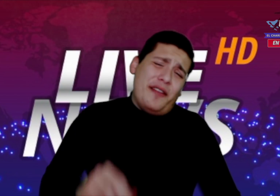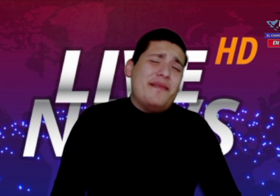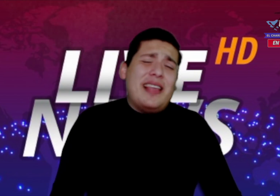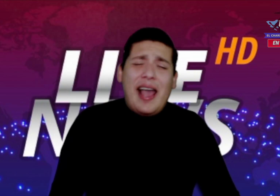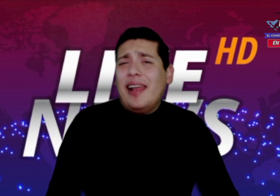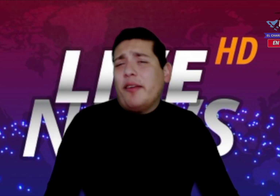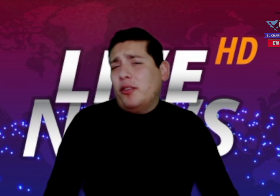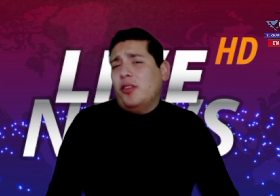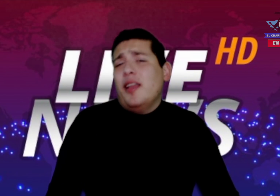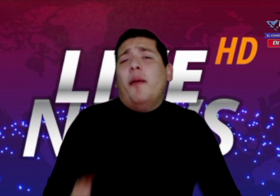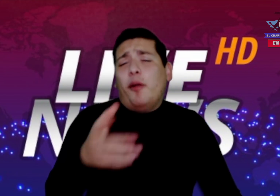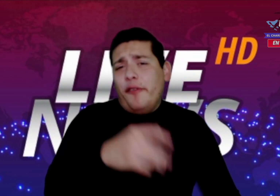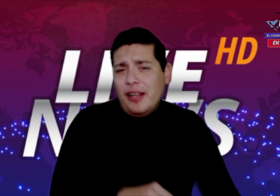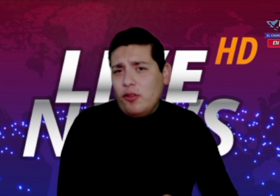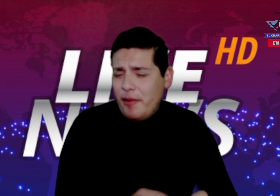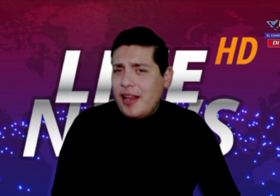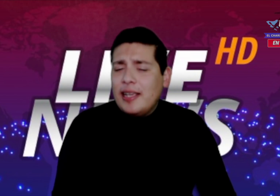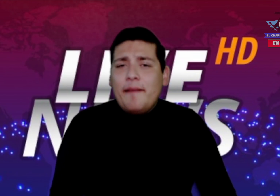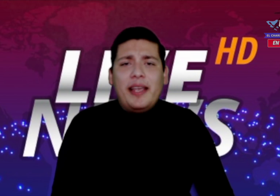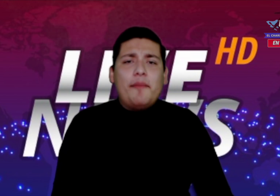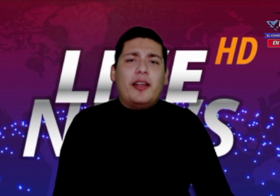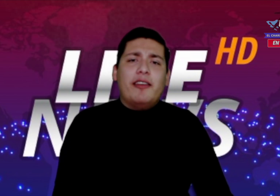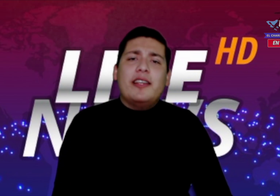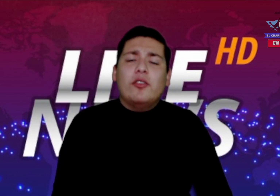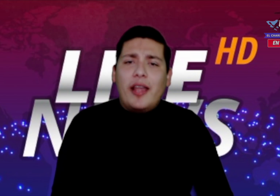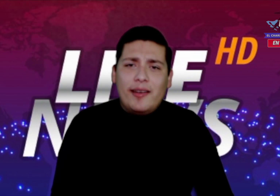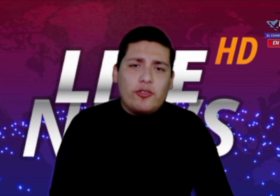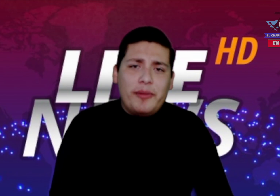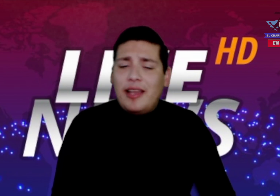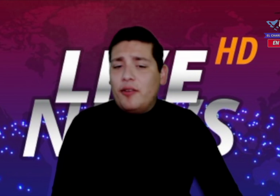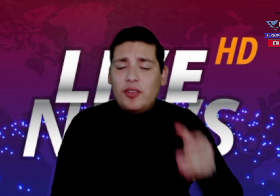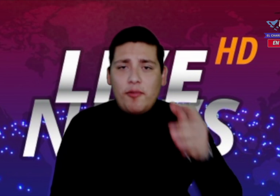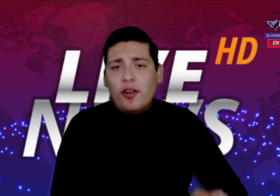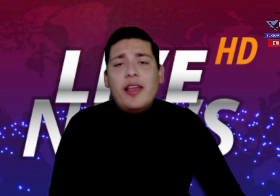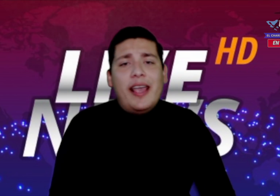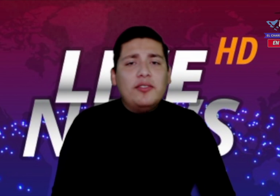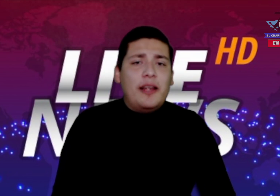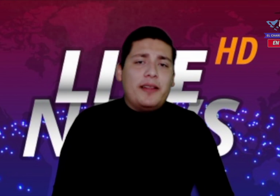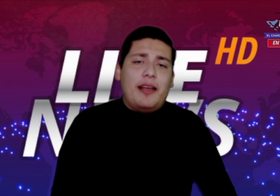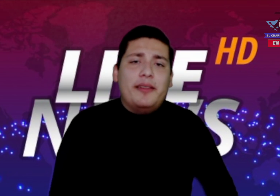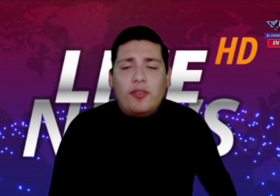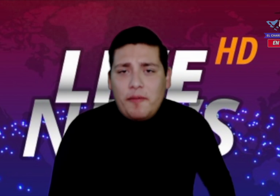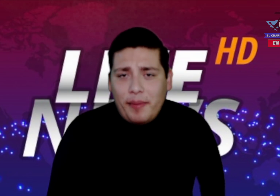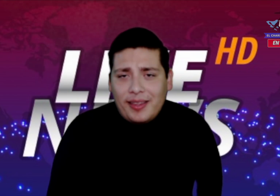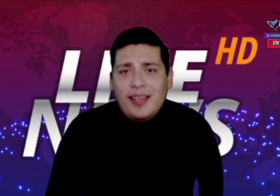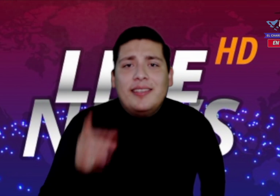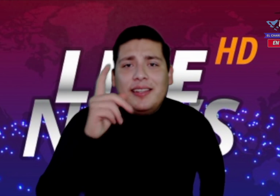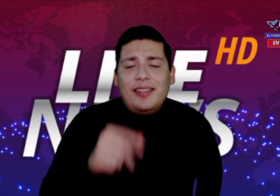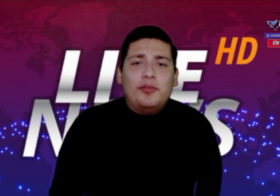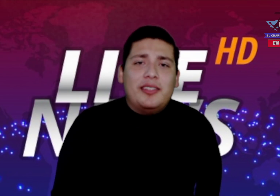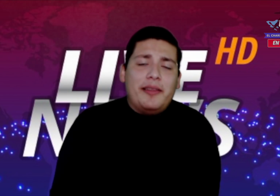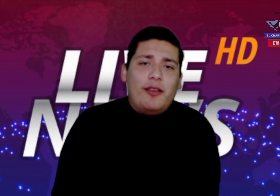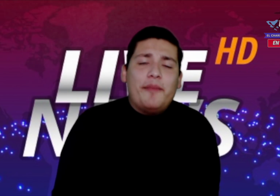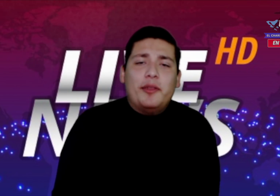hacerle frente a la 4T. Pero al final, ¿tú qué opinas? Déjamelo aquí abajito en los comentarios. Y bueno, eso sería prácticamente todo de mi parte. Si